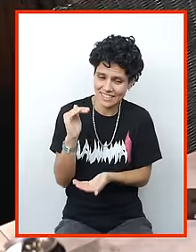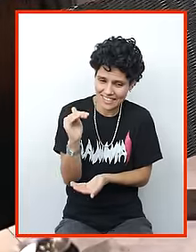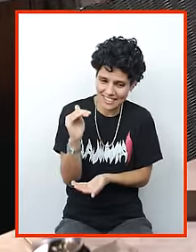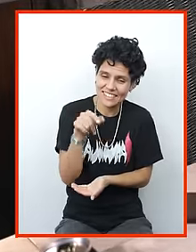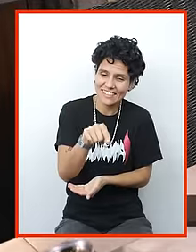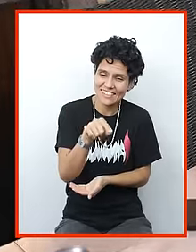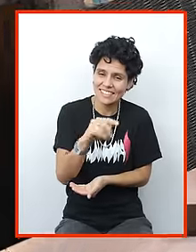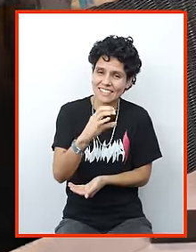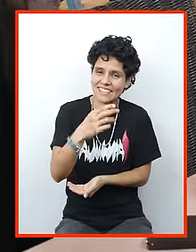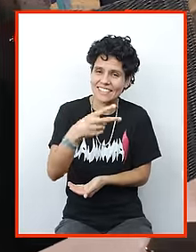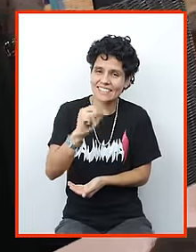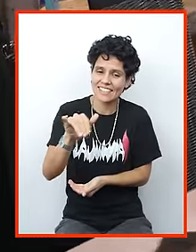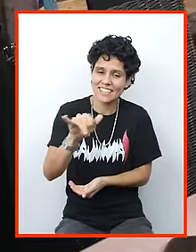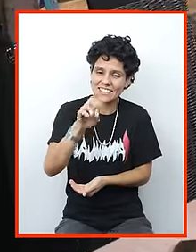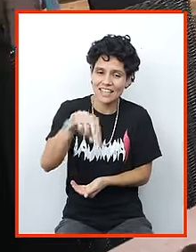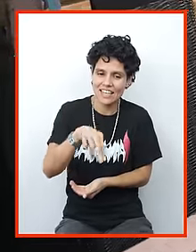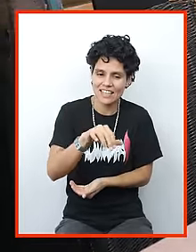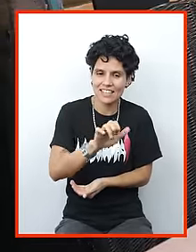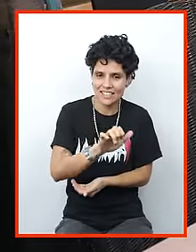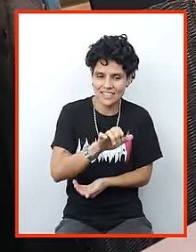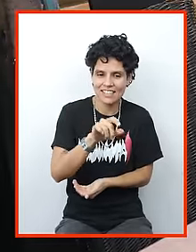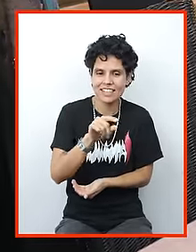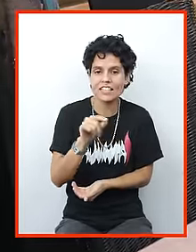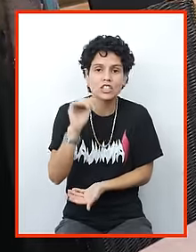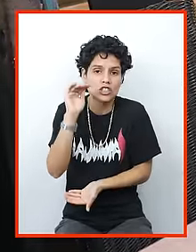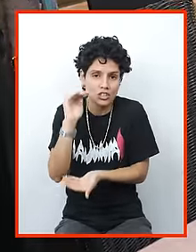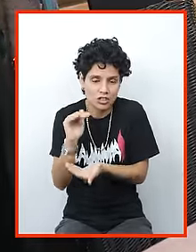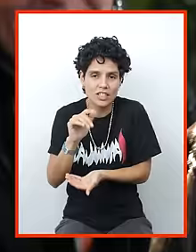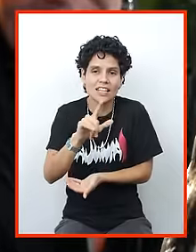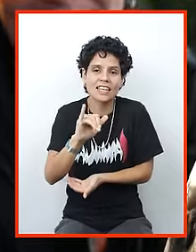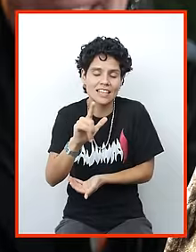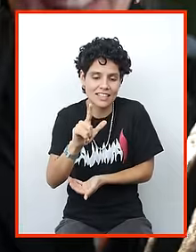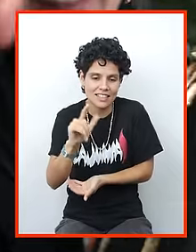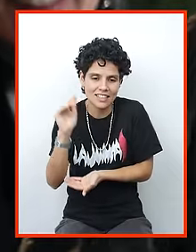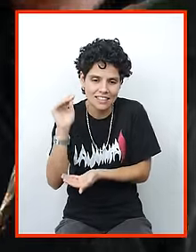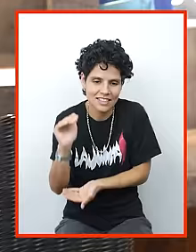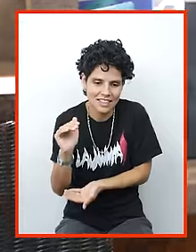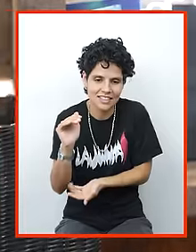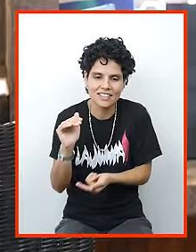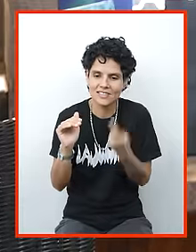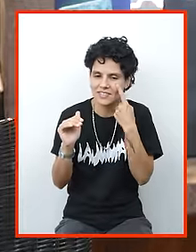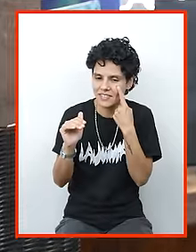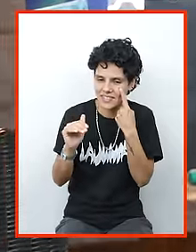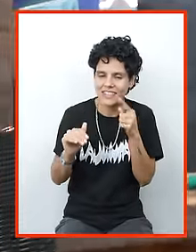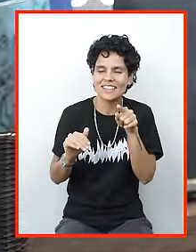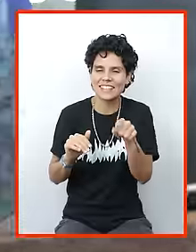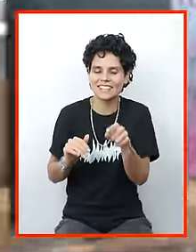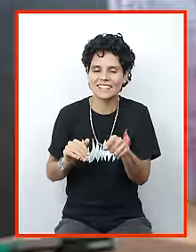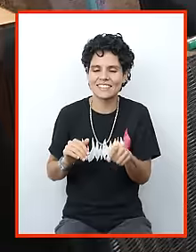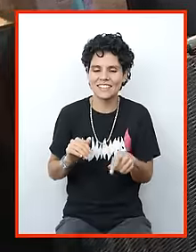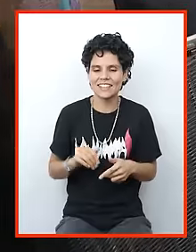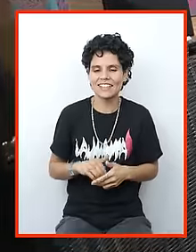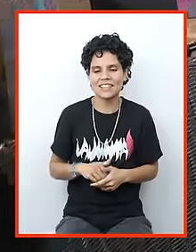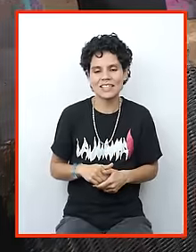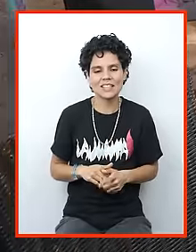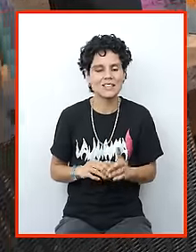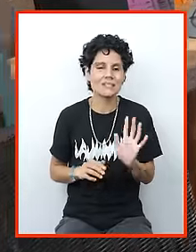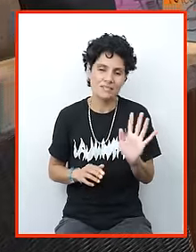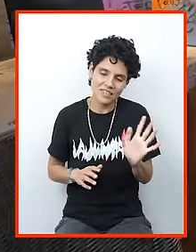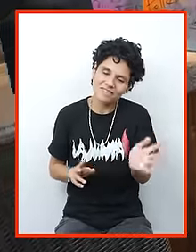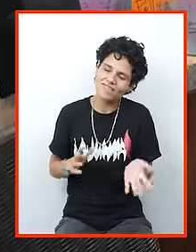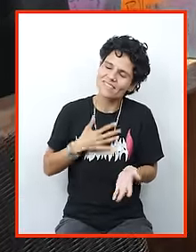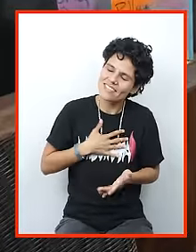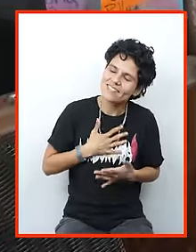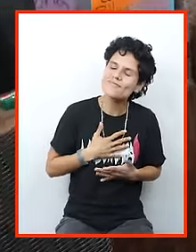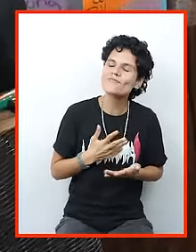Ah. ¿Un mini Chayanne? No, no es un mini Chayanne, es un Lil Chayanne. Dura. Es un Lil Chayanne, aquí está, Lil Chayanne. Compadre, porque no